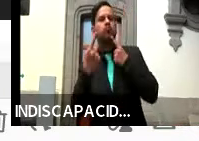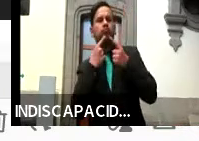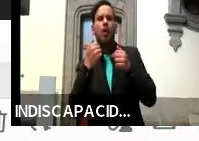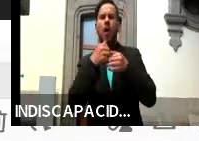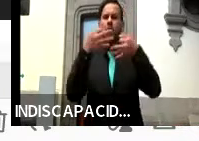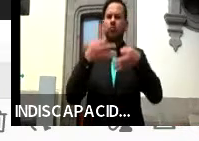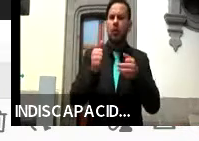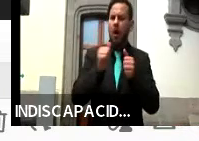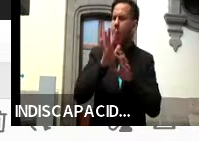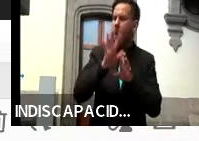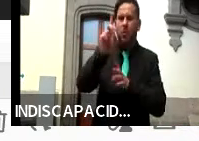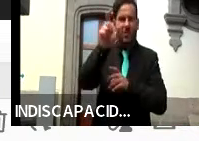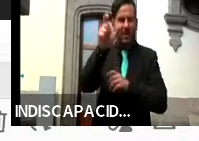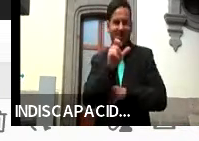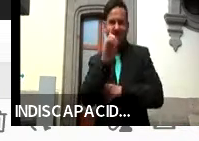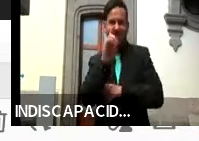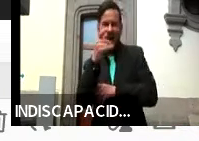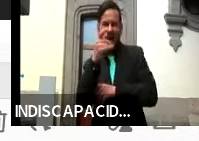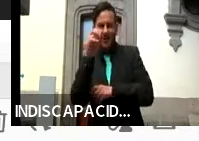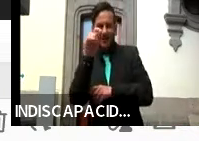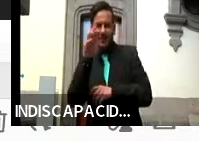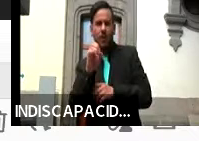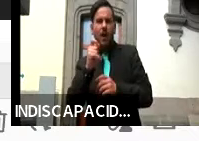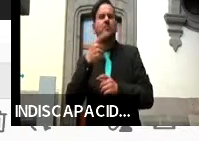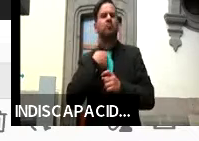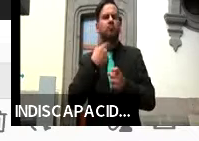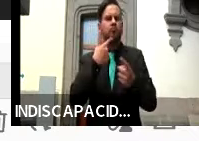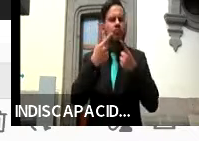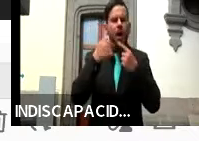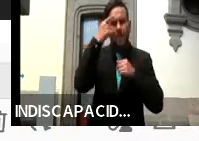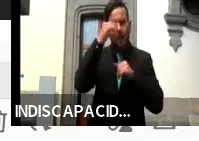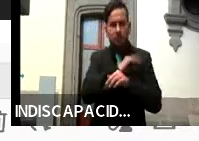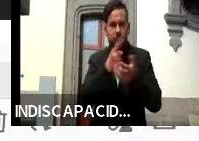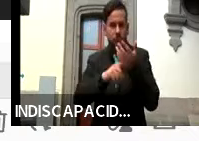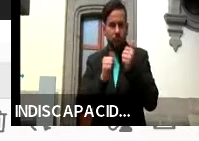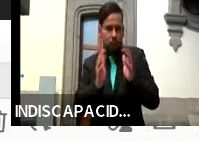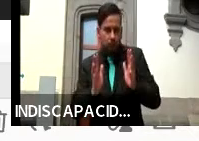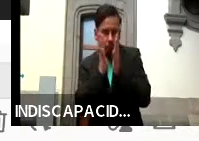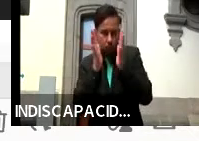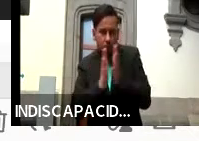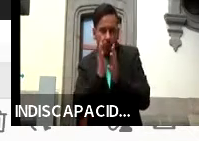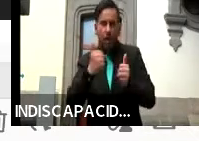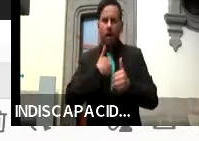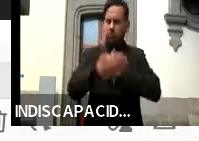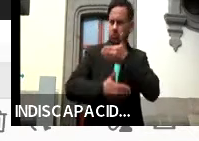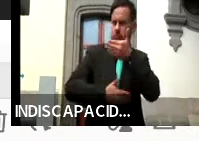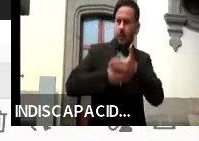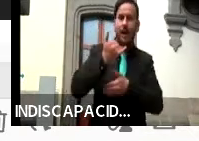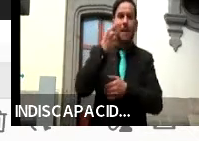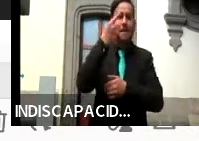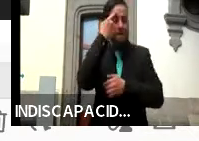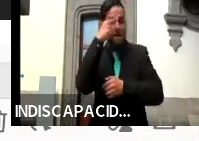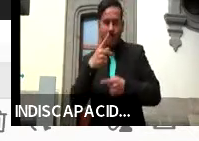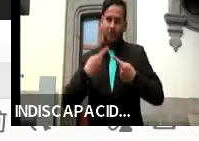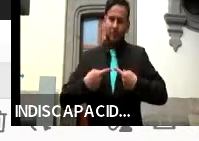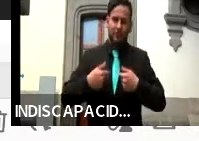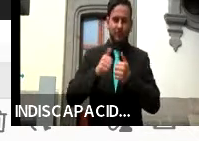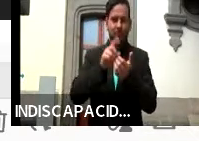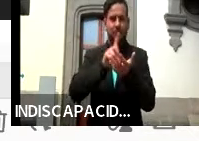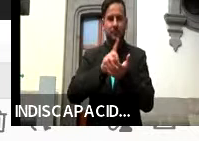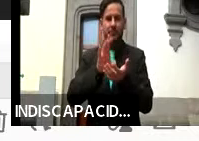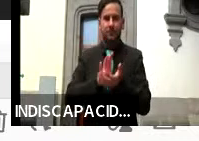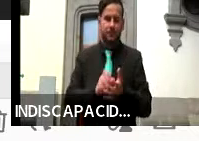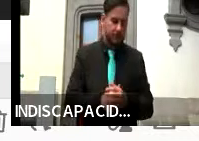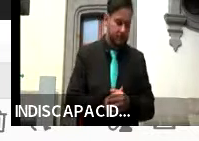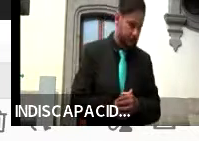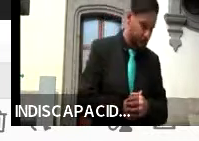diagnóstico. Hablamos de este comité con la participación de las organizaciones de para los derechos de las personas con discapacidad,